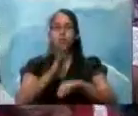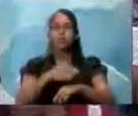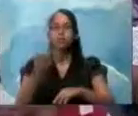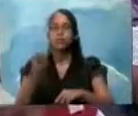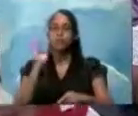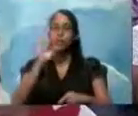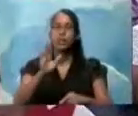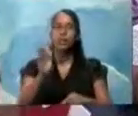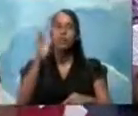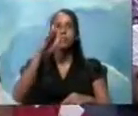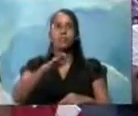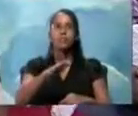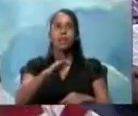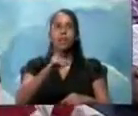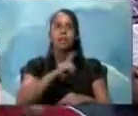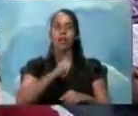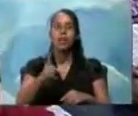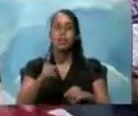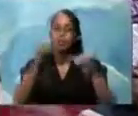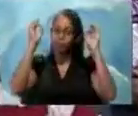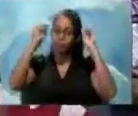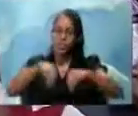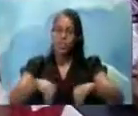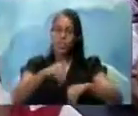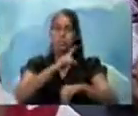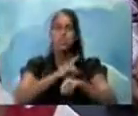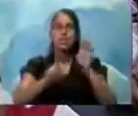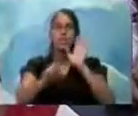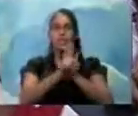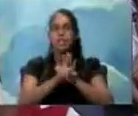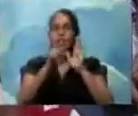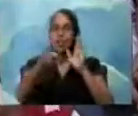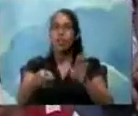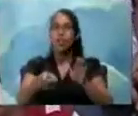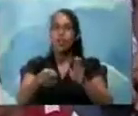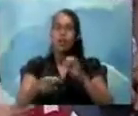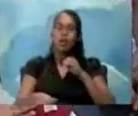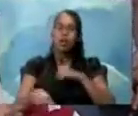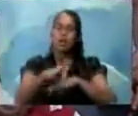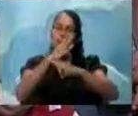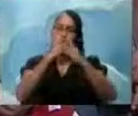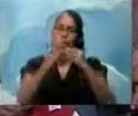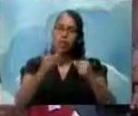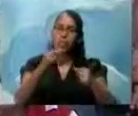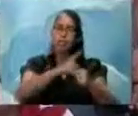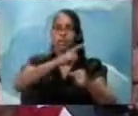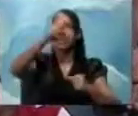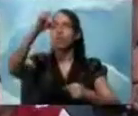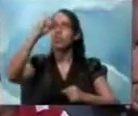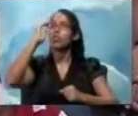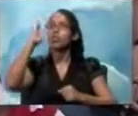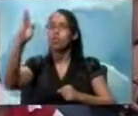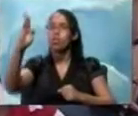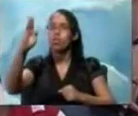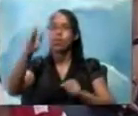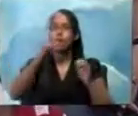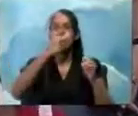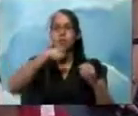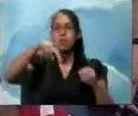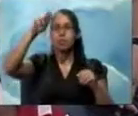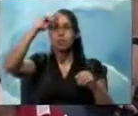así estaba determinado en la soberanía de Dios, el